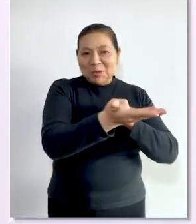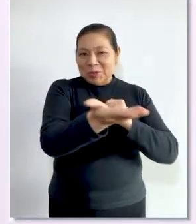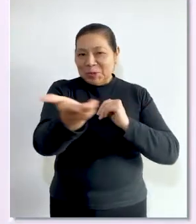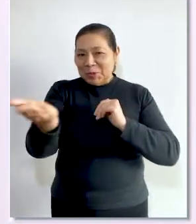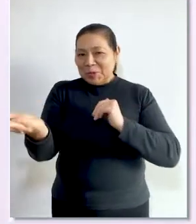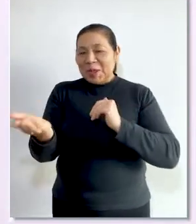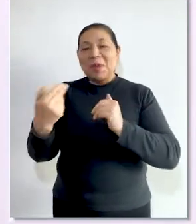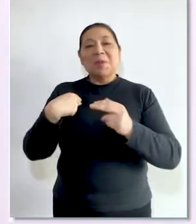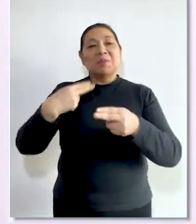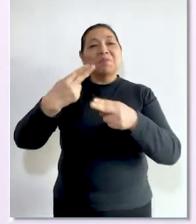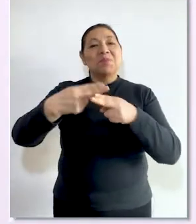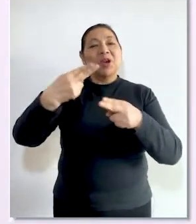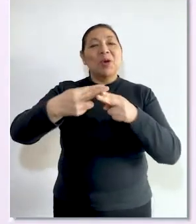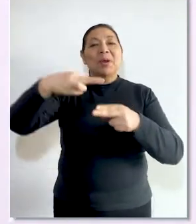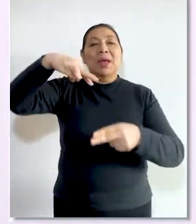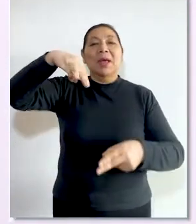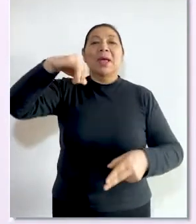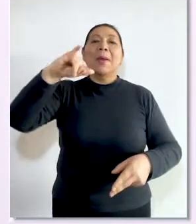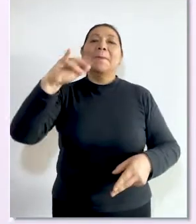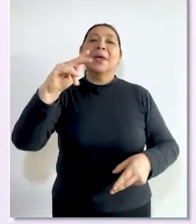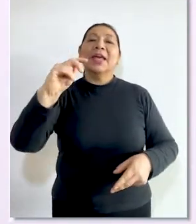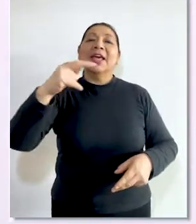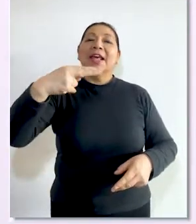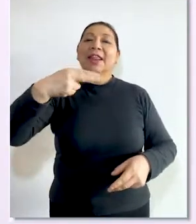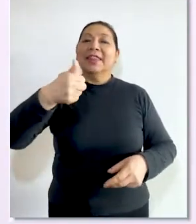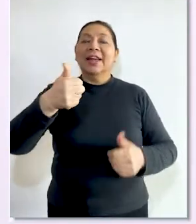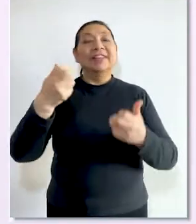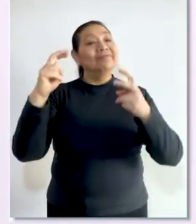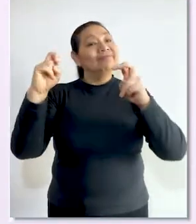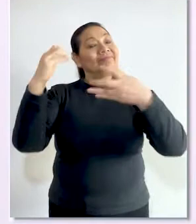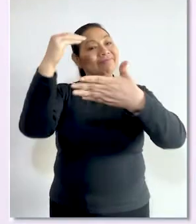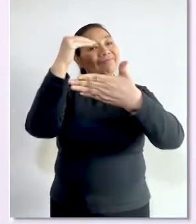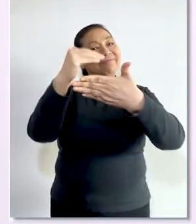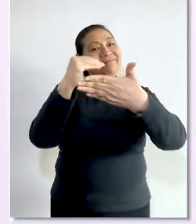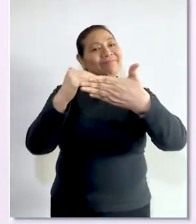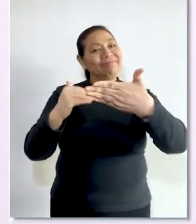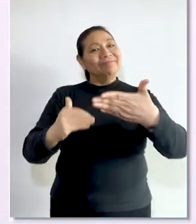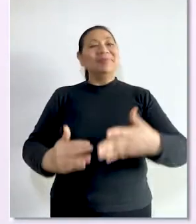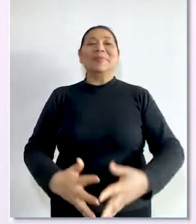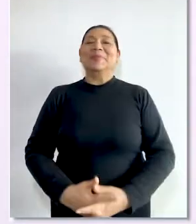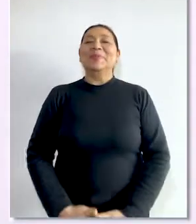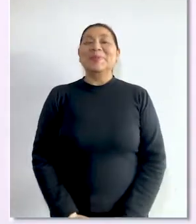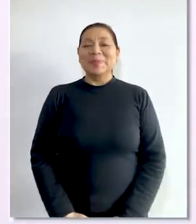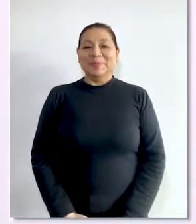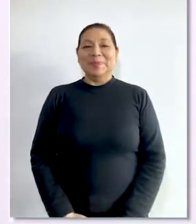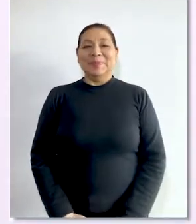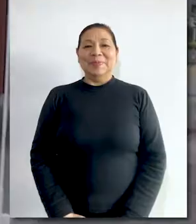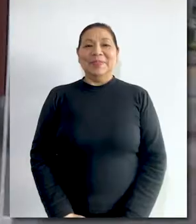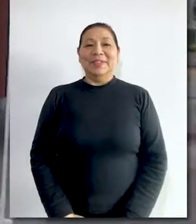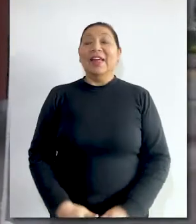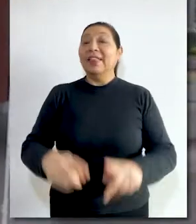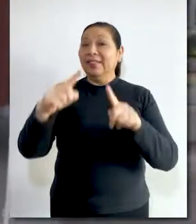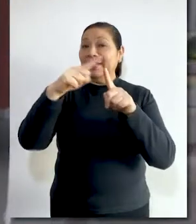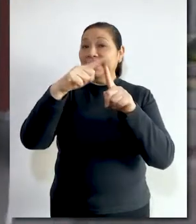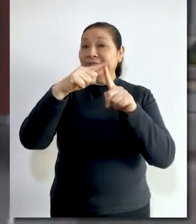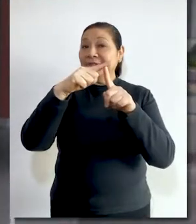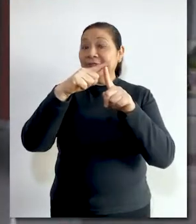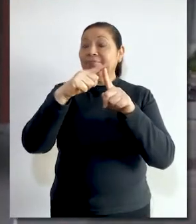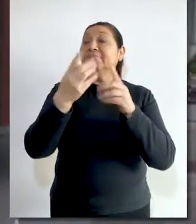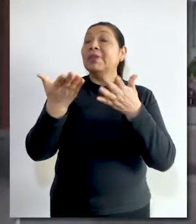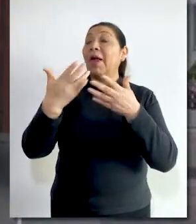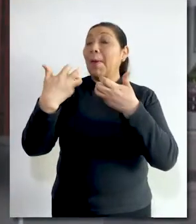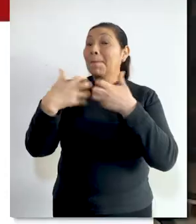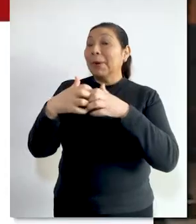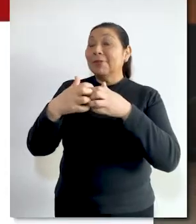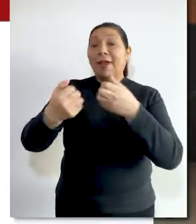todos los peruanos mi nombre es mirtha ibáñez y empezamos de inmediato con nuestros titulares tribunal ordena a